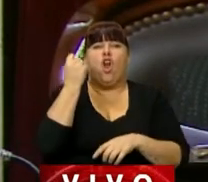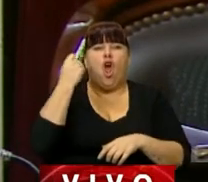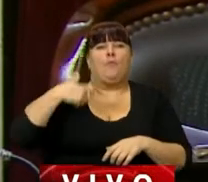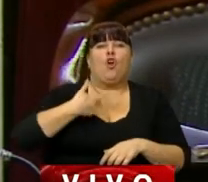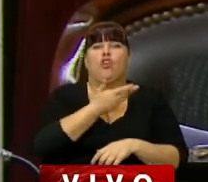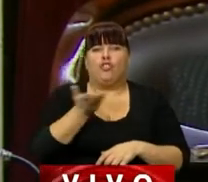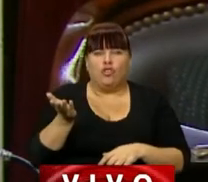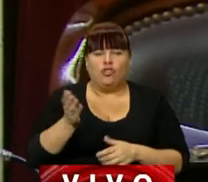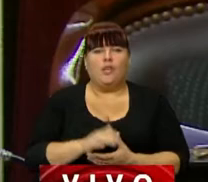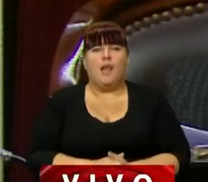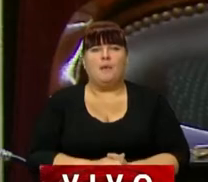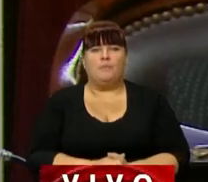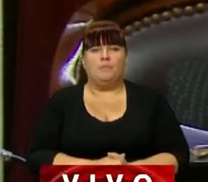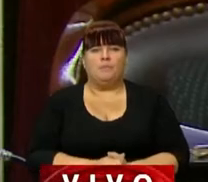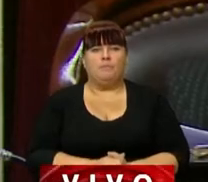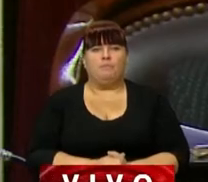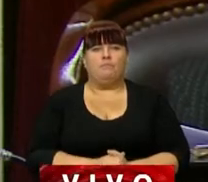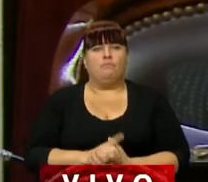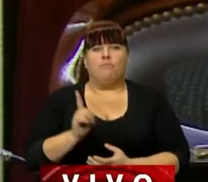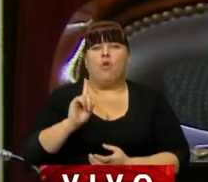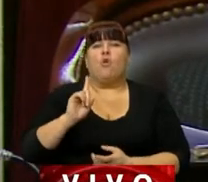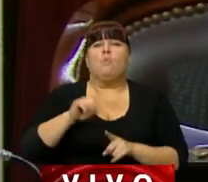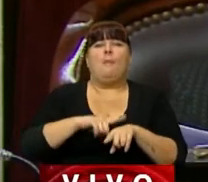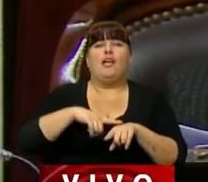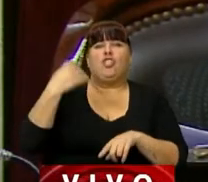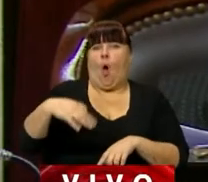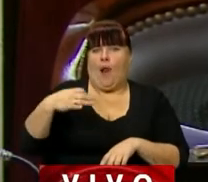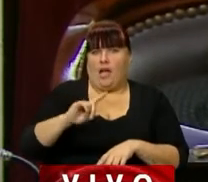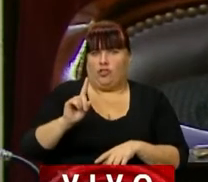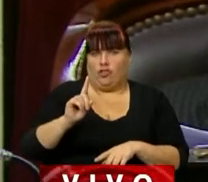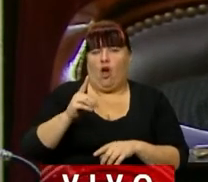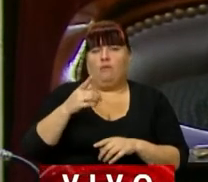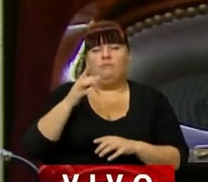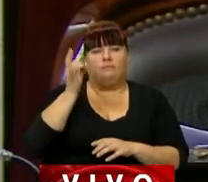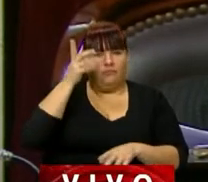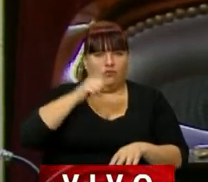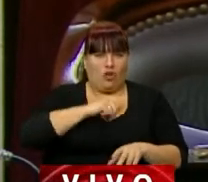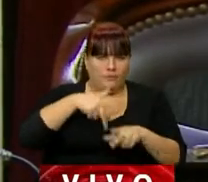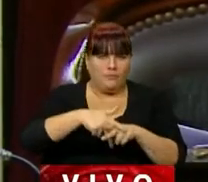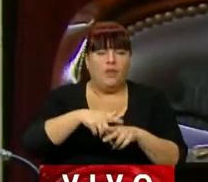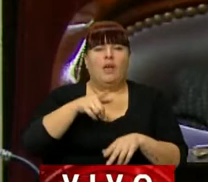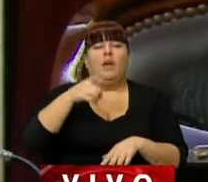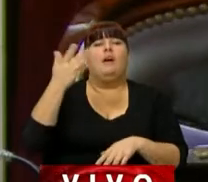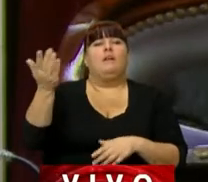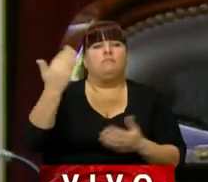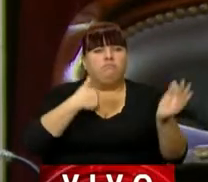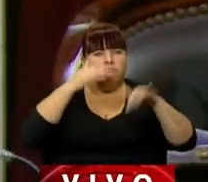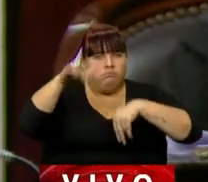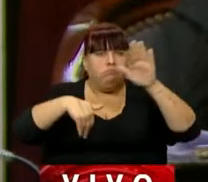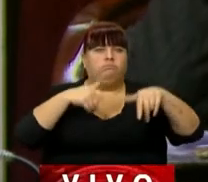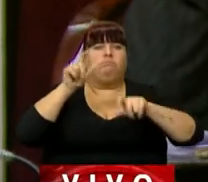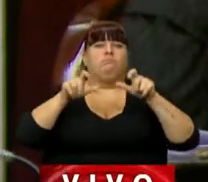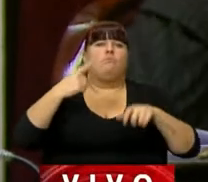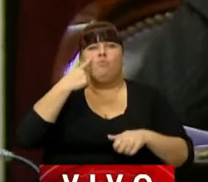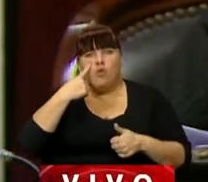Económico y Social sin tener la obligación, dándole, perdón, participación a